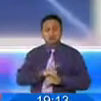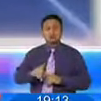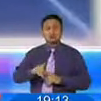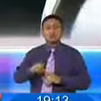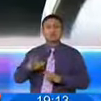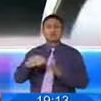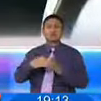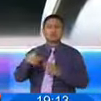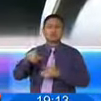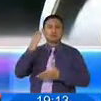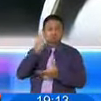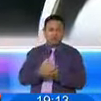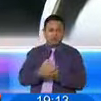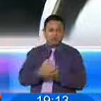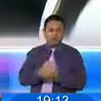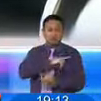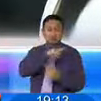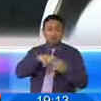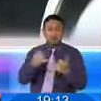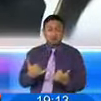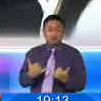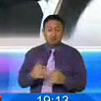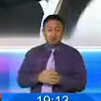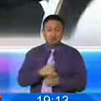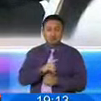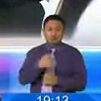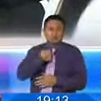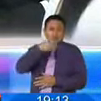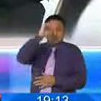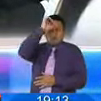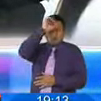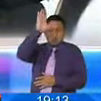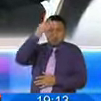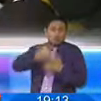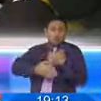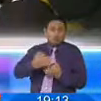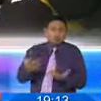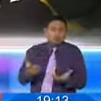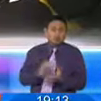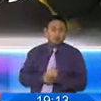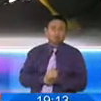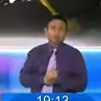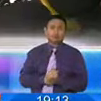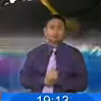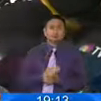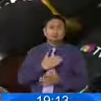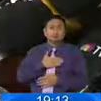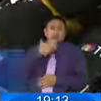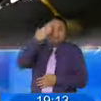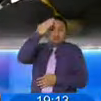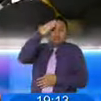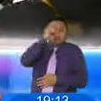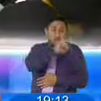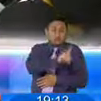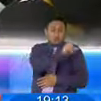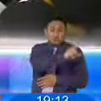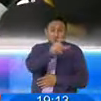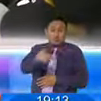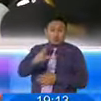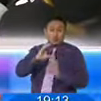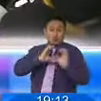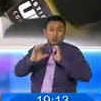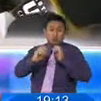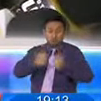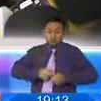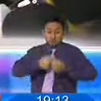suspensión. Ya la afirma que hasta el momento ellos desconocen de esa decisión judicial. Lo que conocemos es que la ha presentado, a través de los medios de